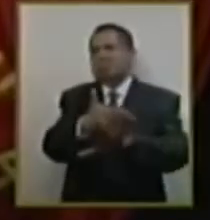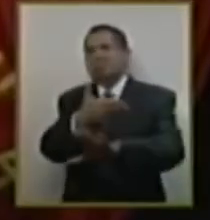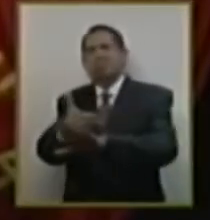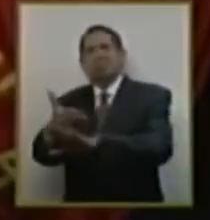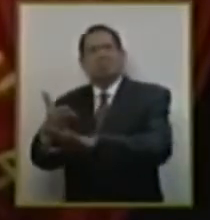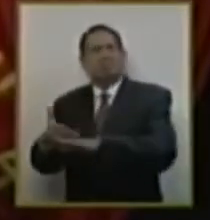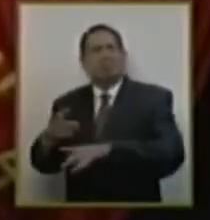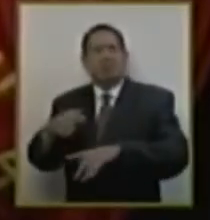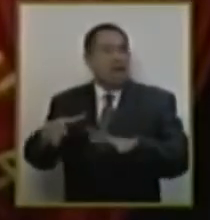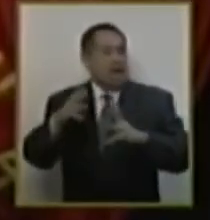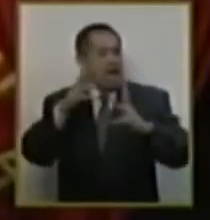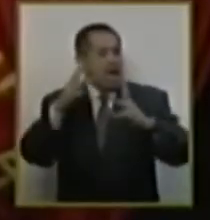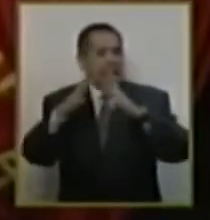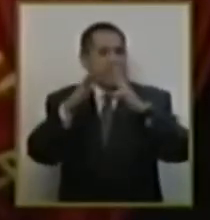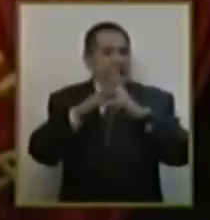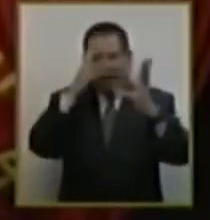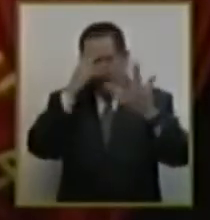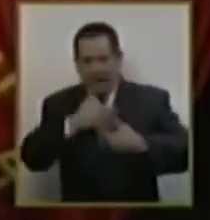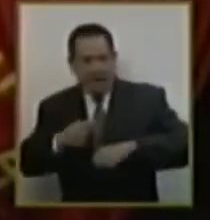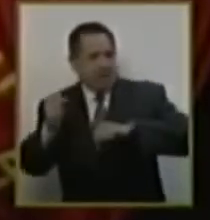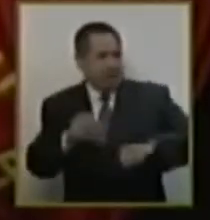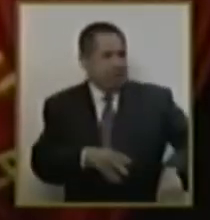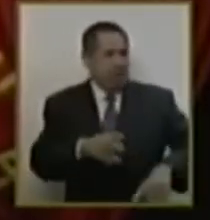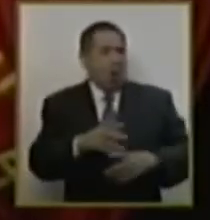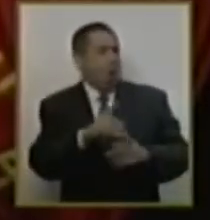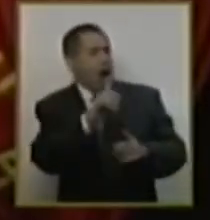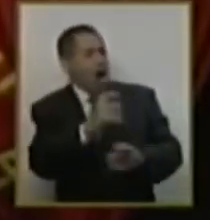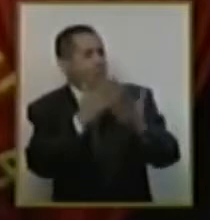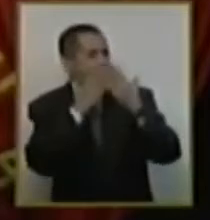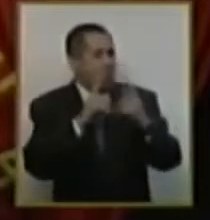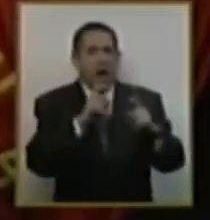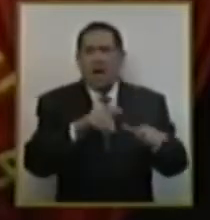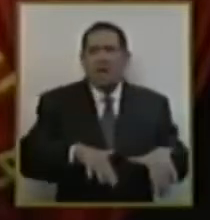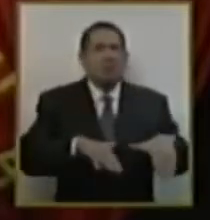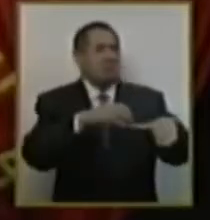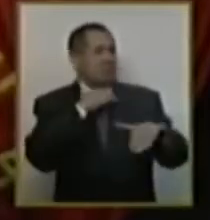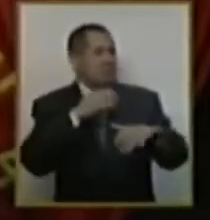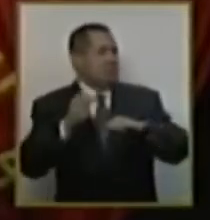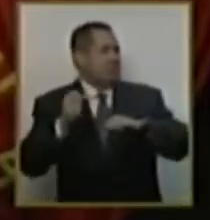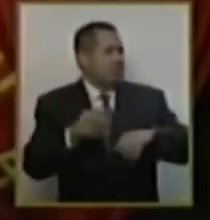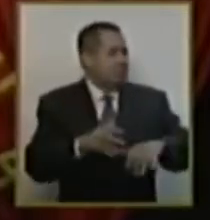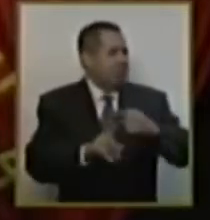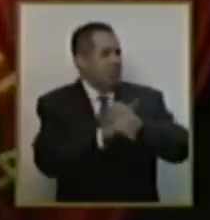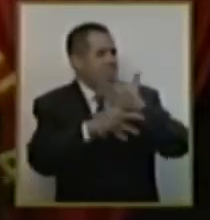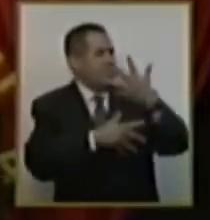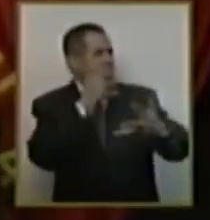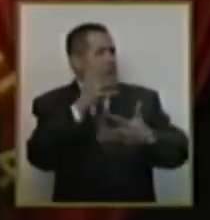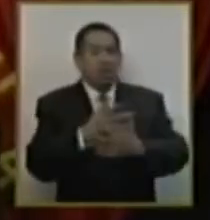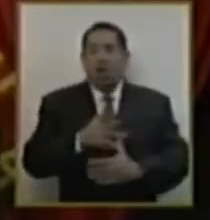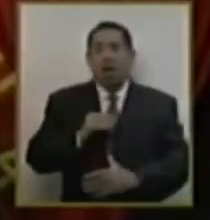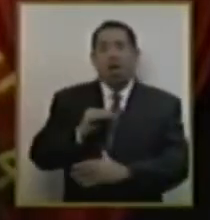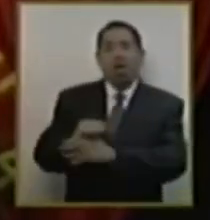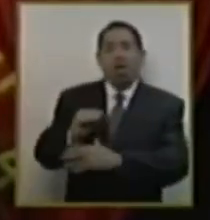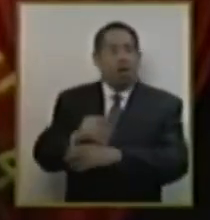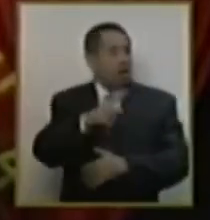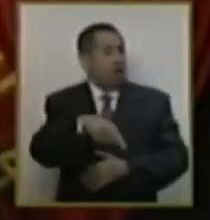abandonados que huyen de la guerra, la sequía, las inundaciones, la violencia y el